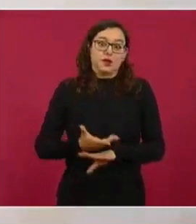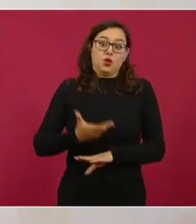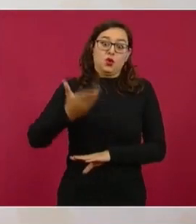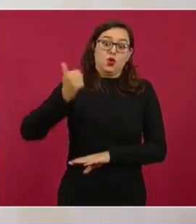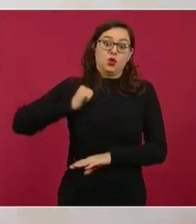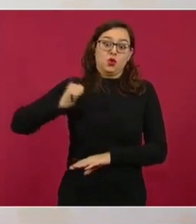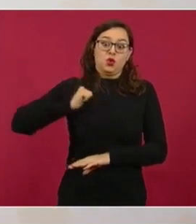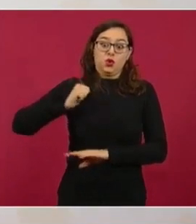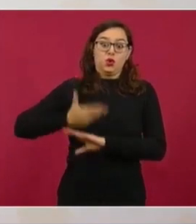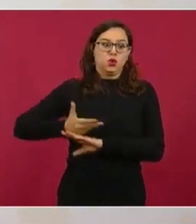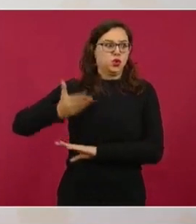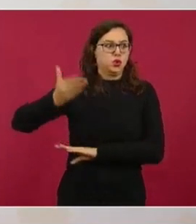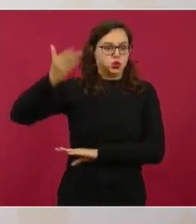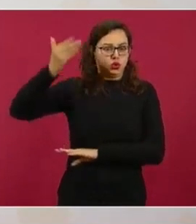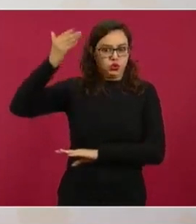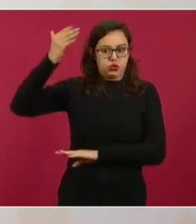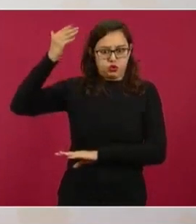hace cuánto,